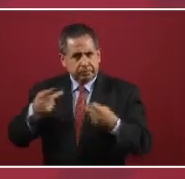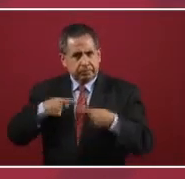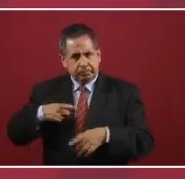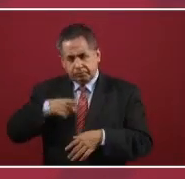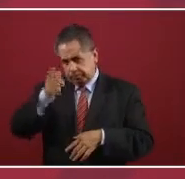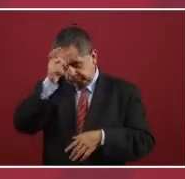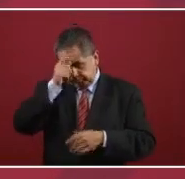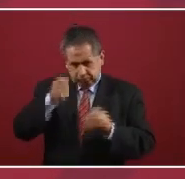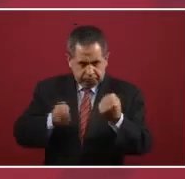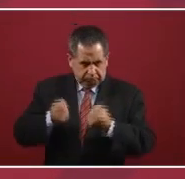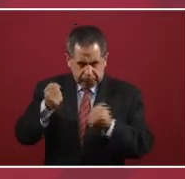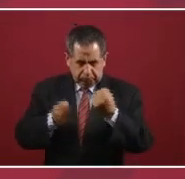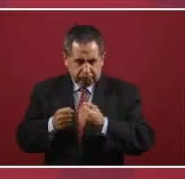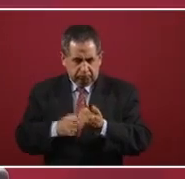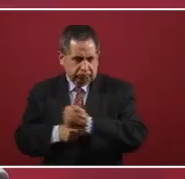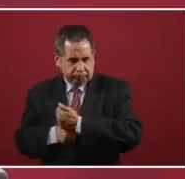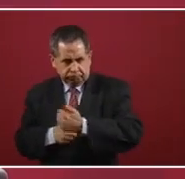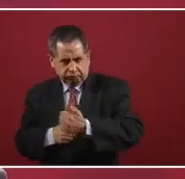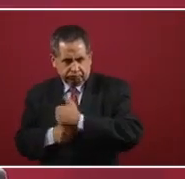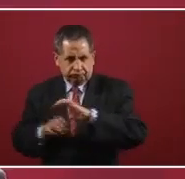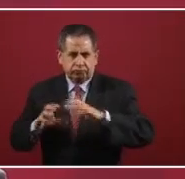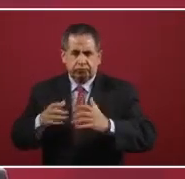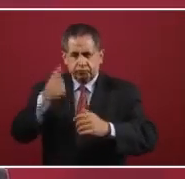operadores para las